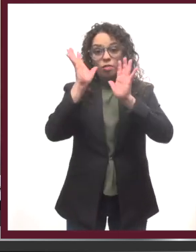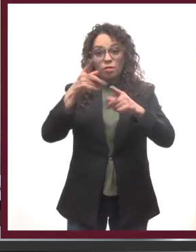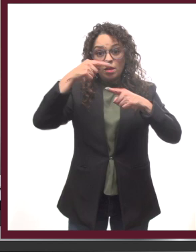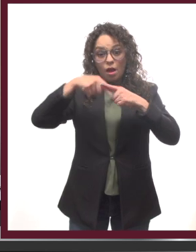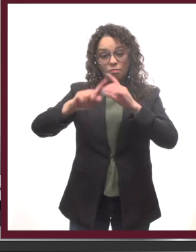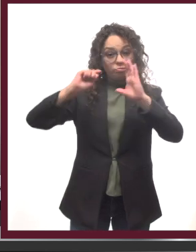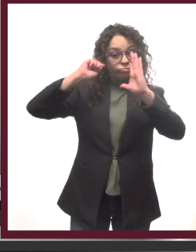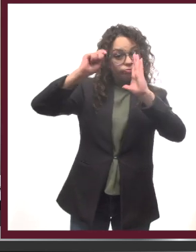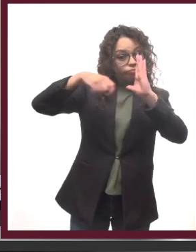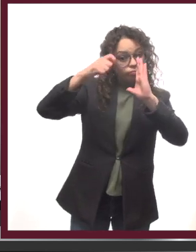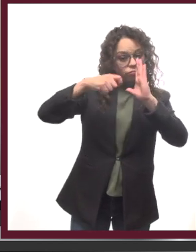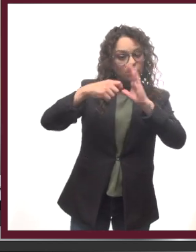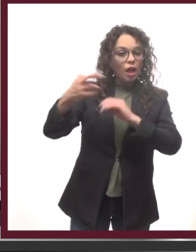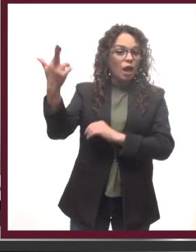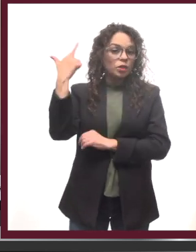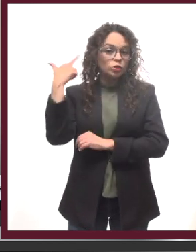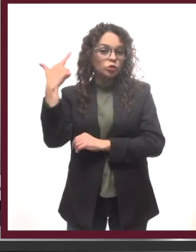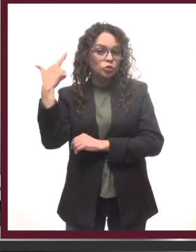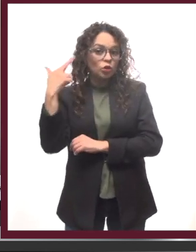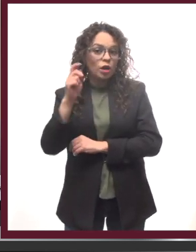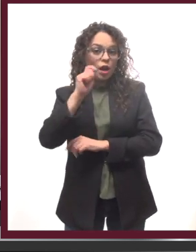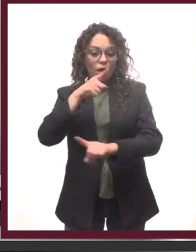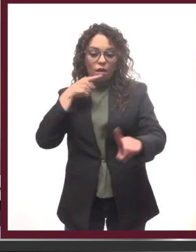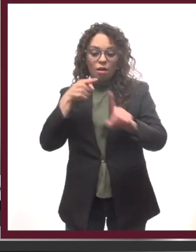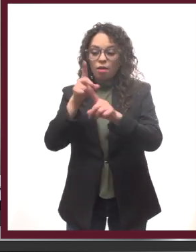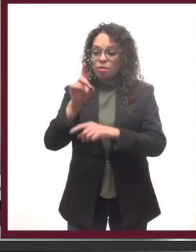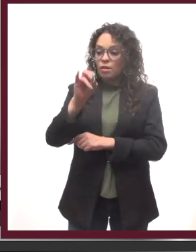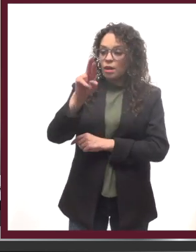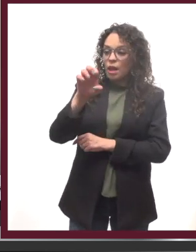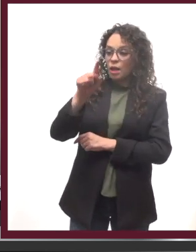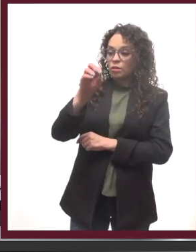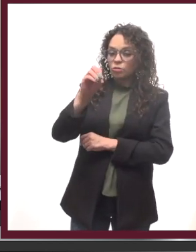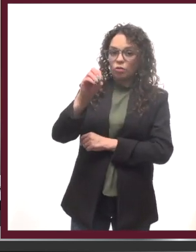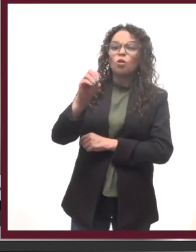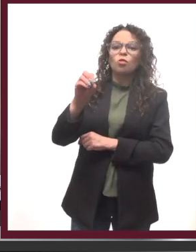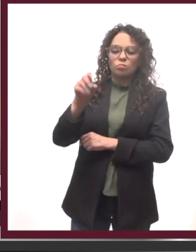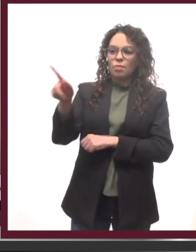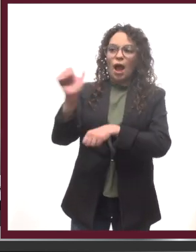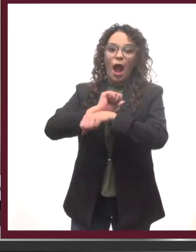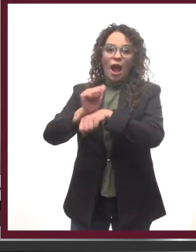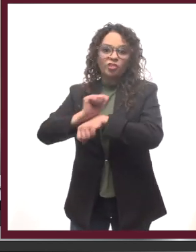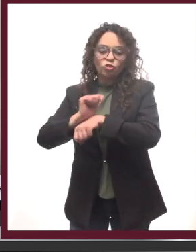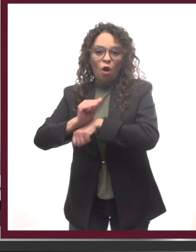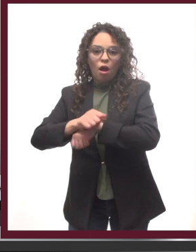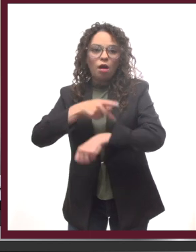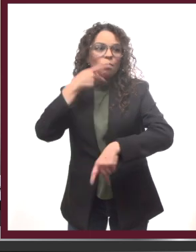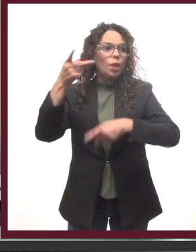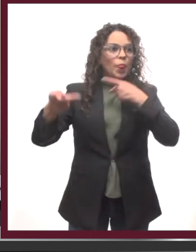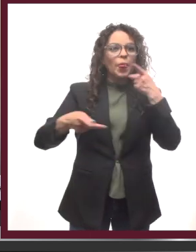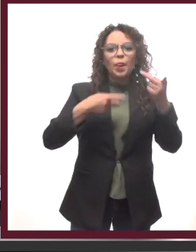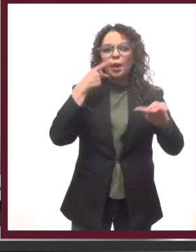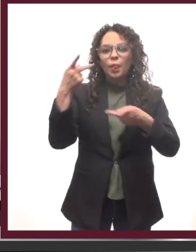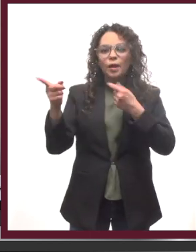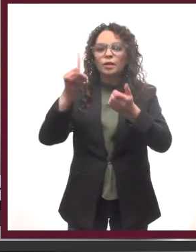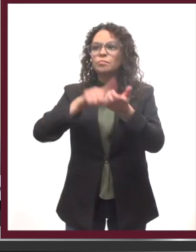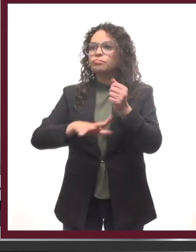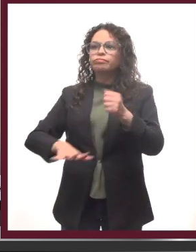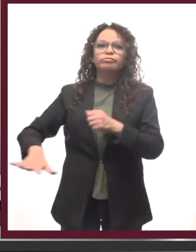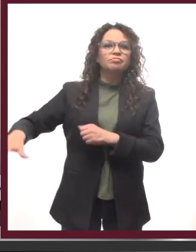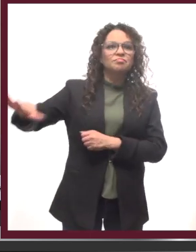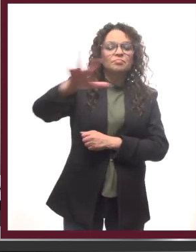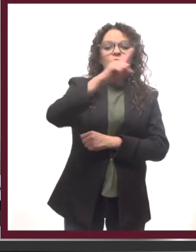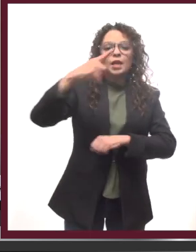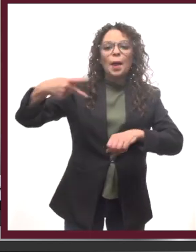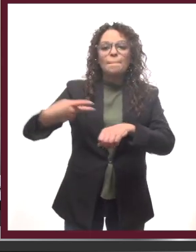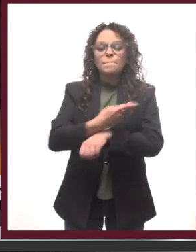momento del rodaje, el sonido es el sonido directo, el que se está grabando, que es el que viene de los actores y el que viene de